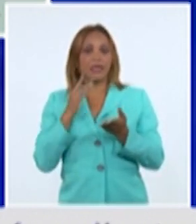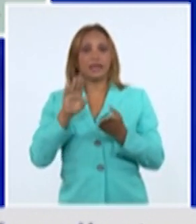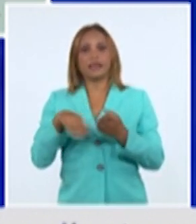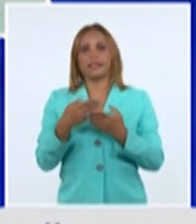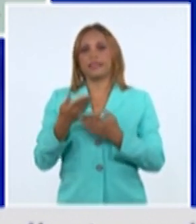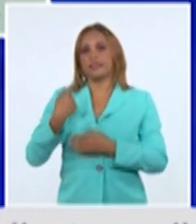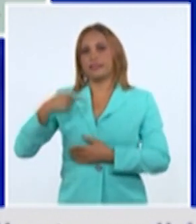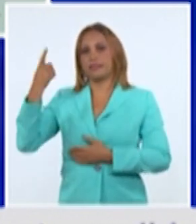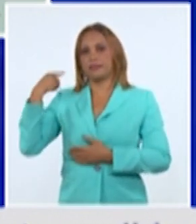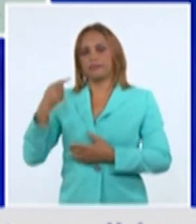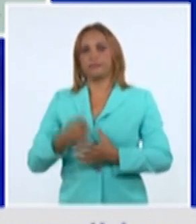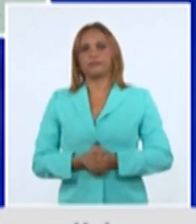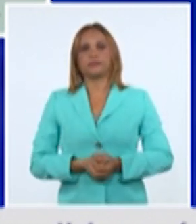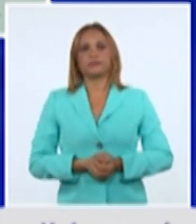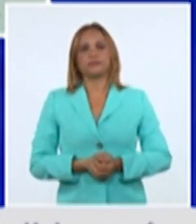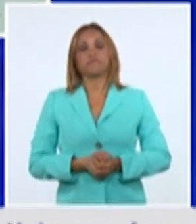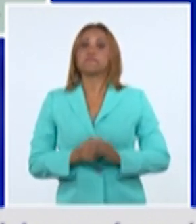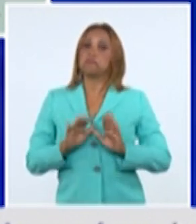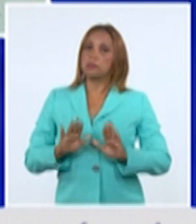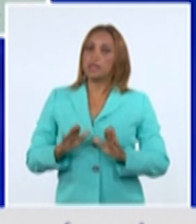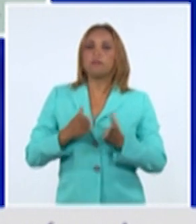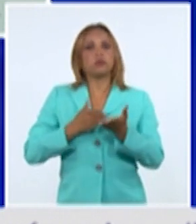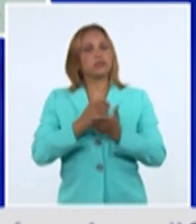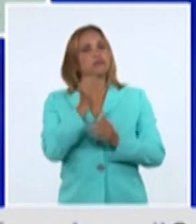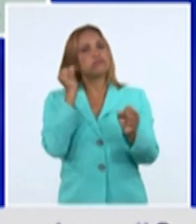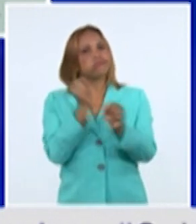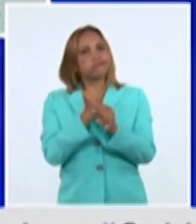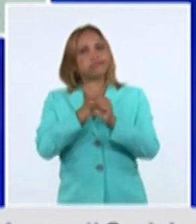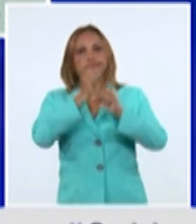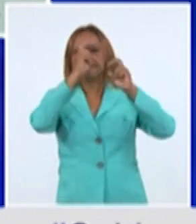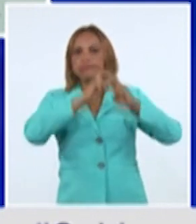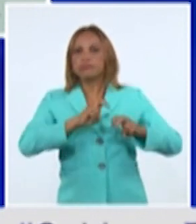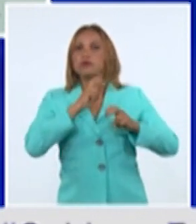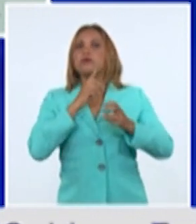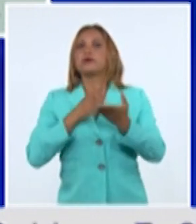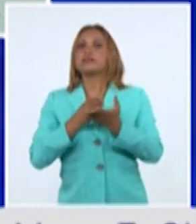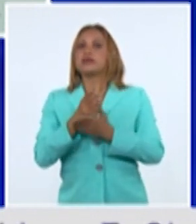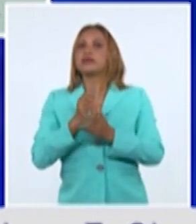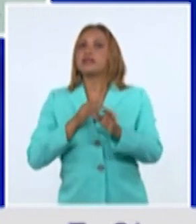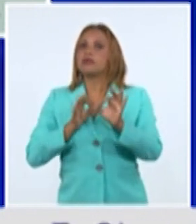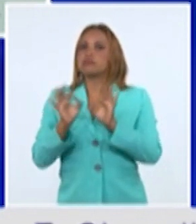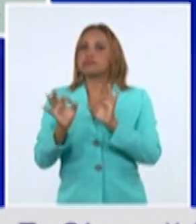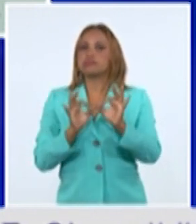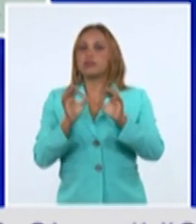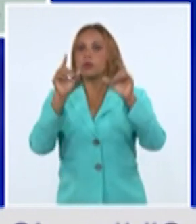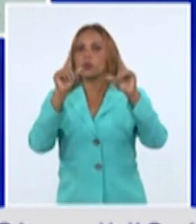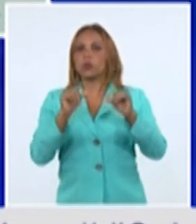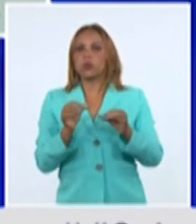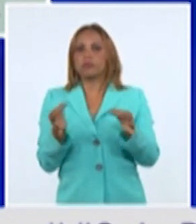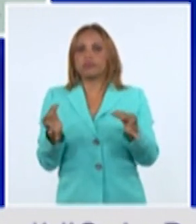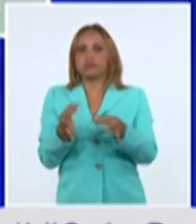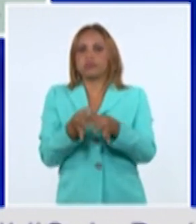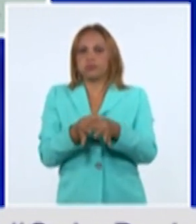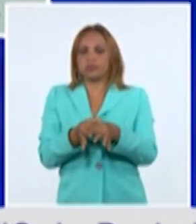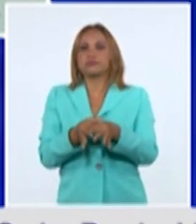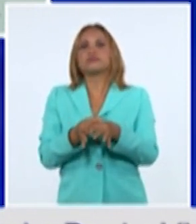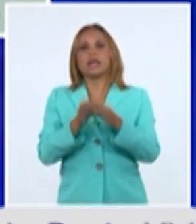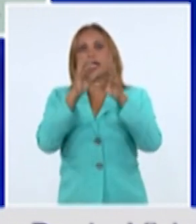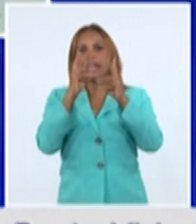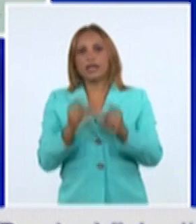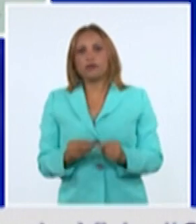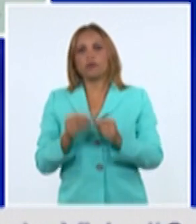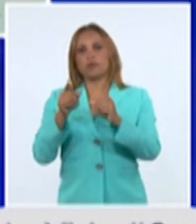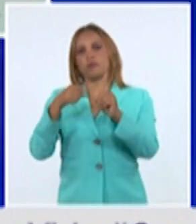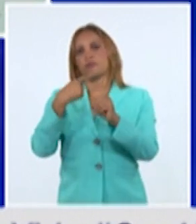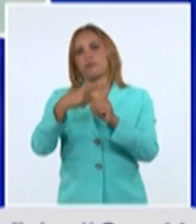ayer. Esperamos y trabajamos para que se mantenga esta reducción del número de casos que